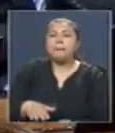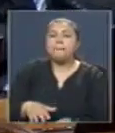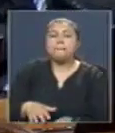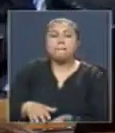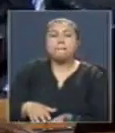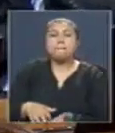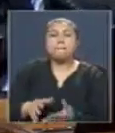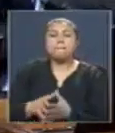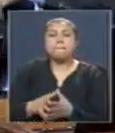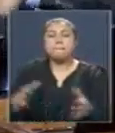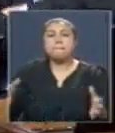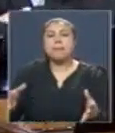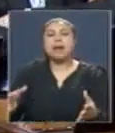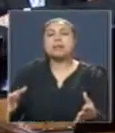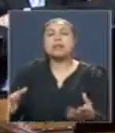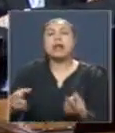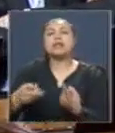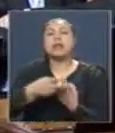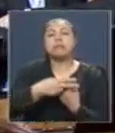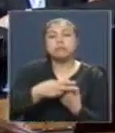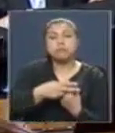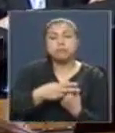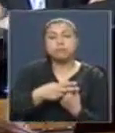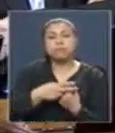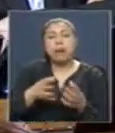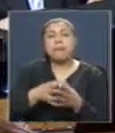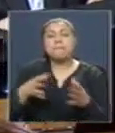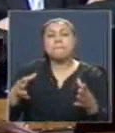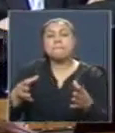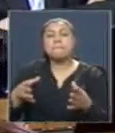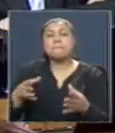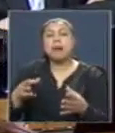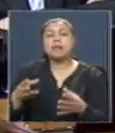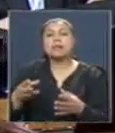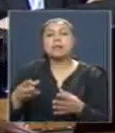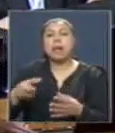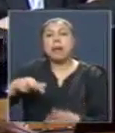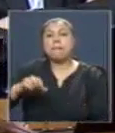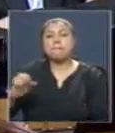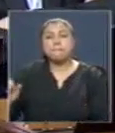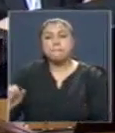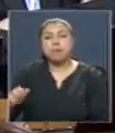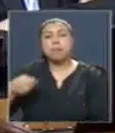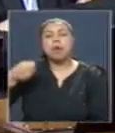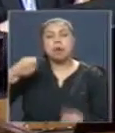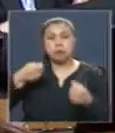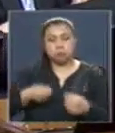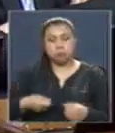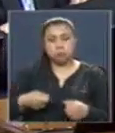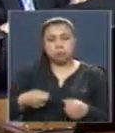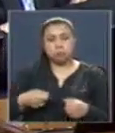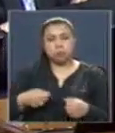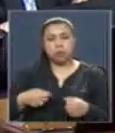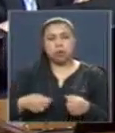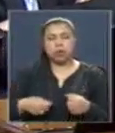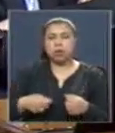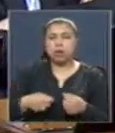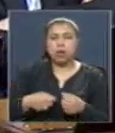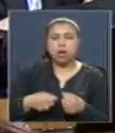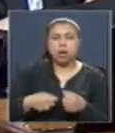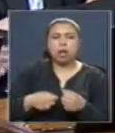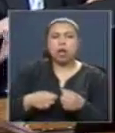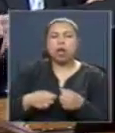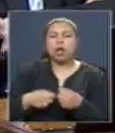la Democracia Cristiana, el número de pymes que hoy día pueden acceder al régimen de contabilidad